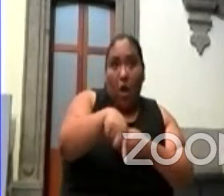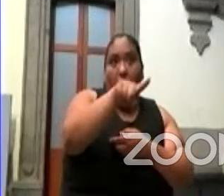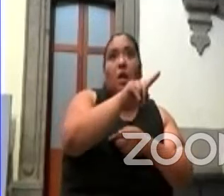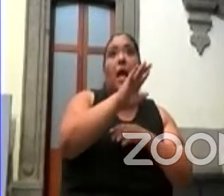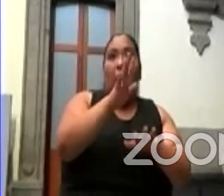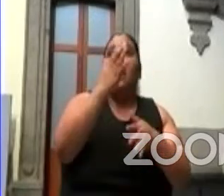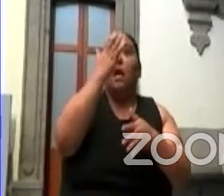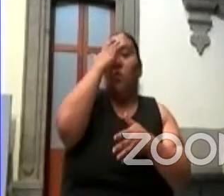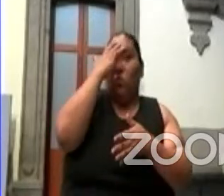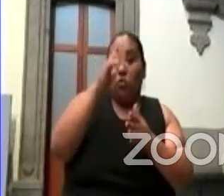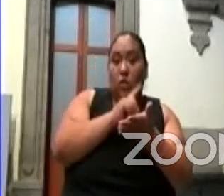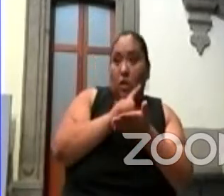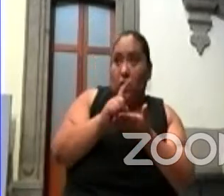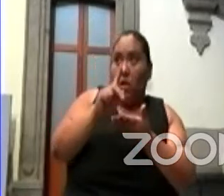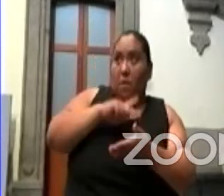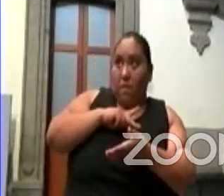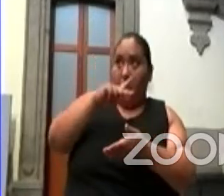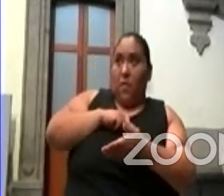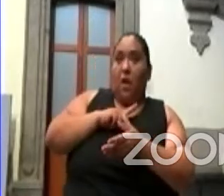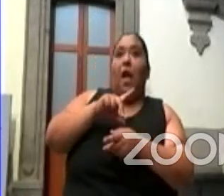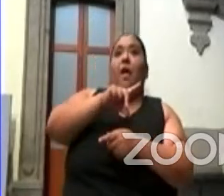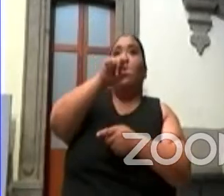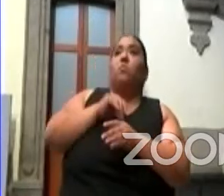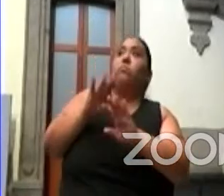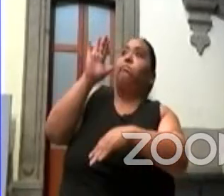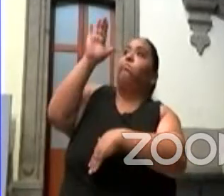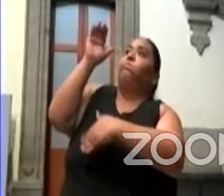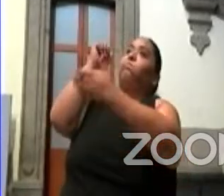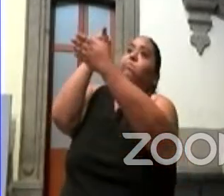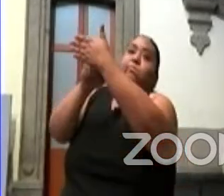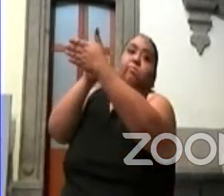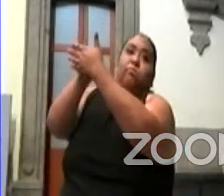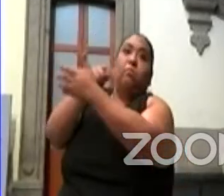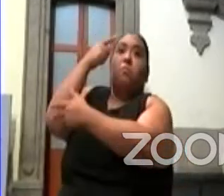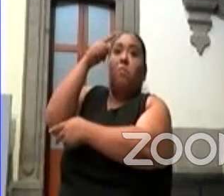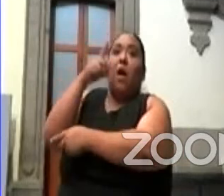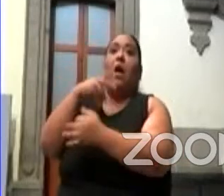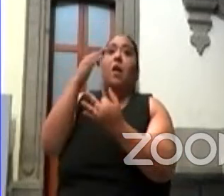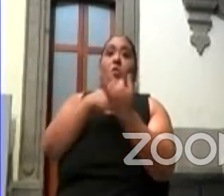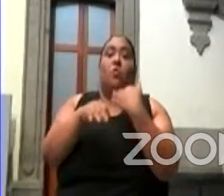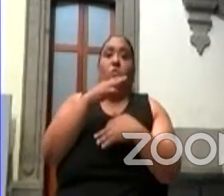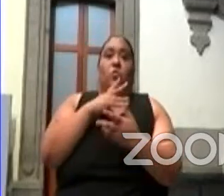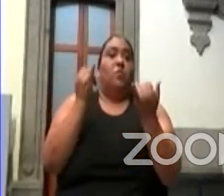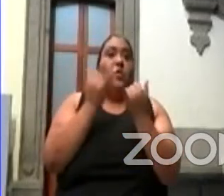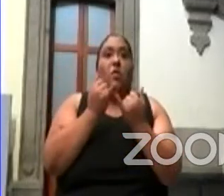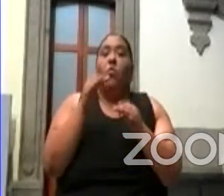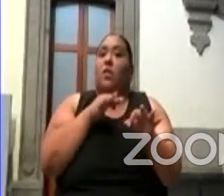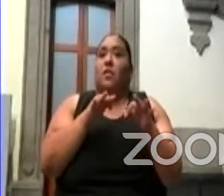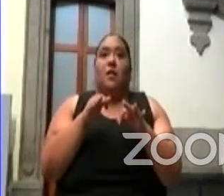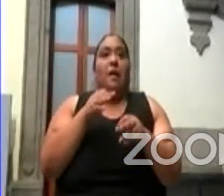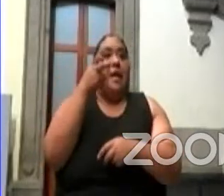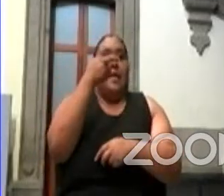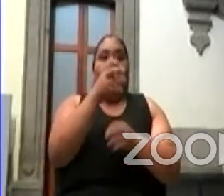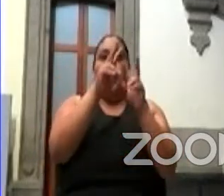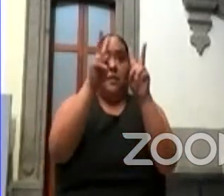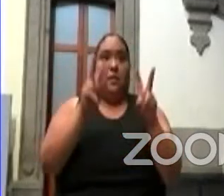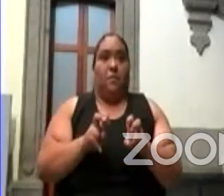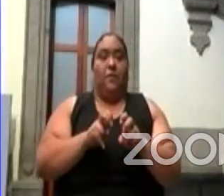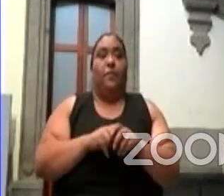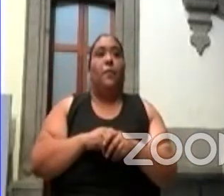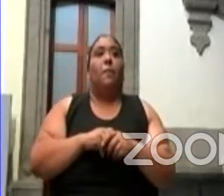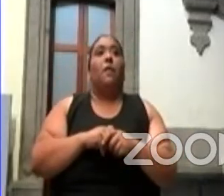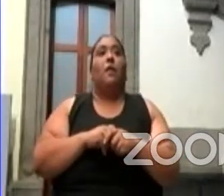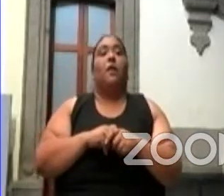derechos, porque creemos que también hay que trabajar en esa parte. La otra es la difusión de